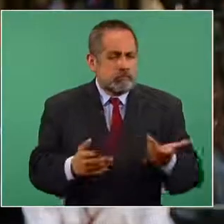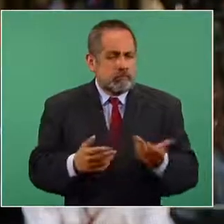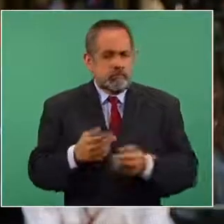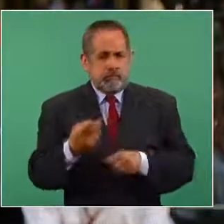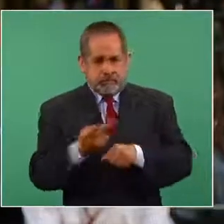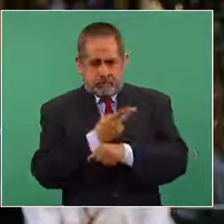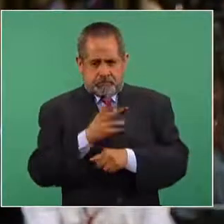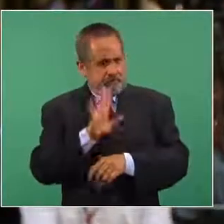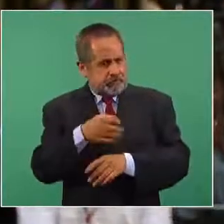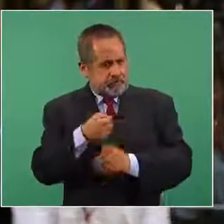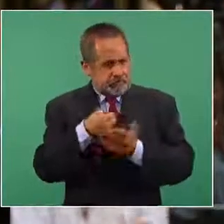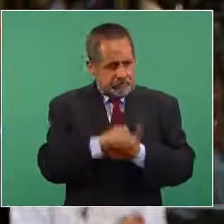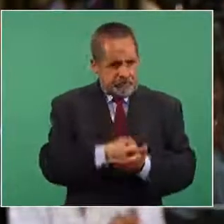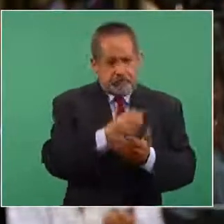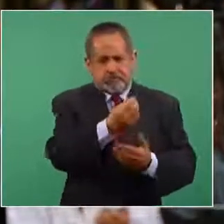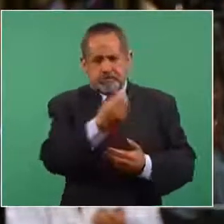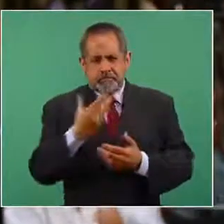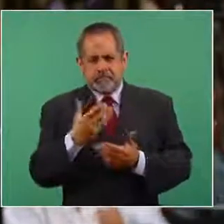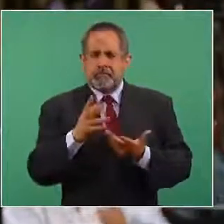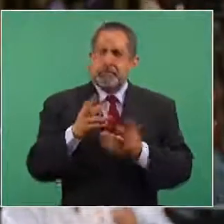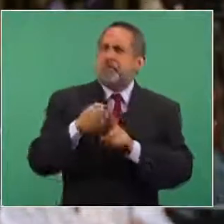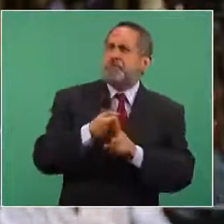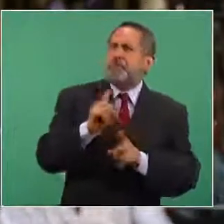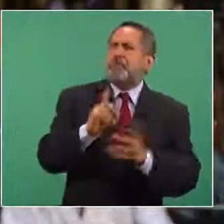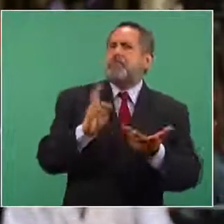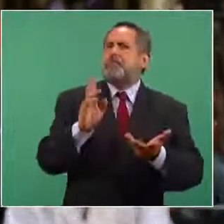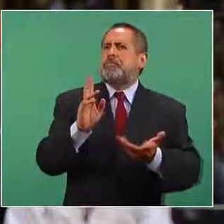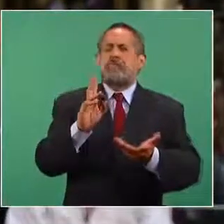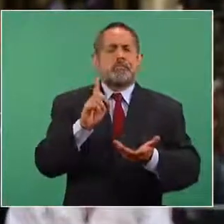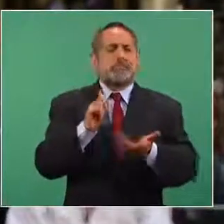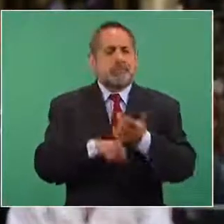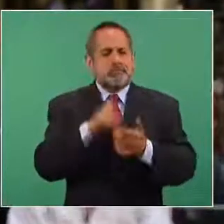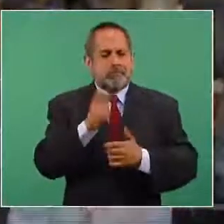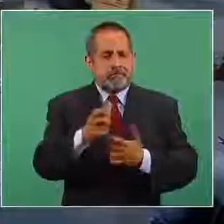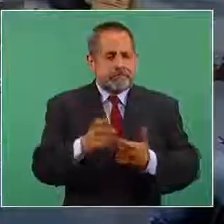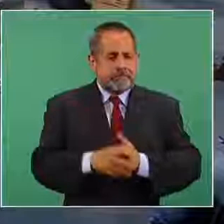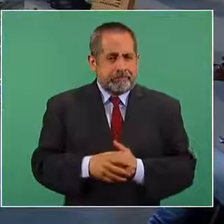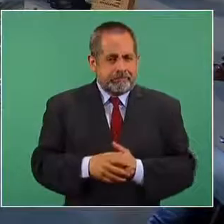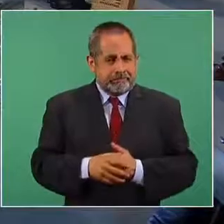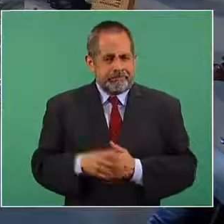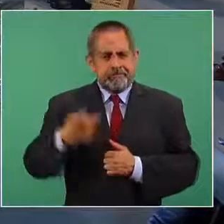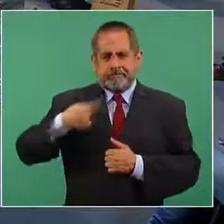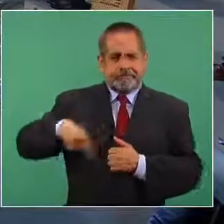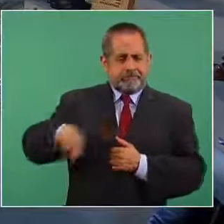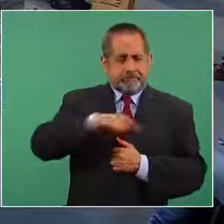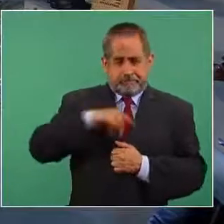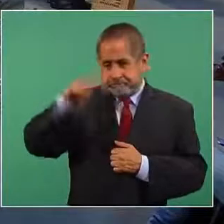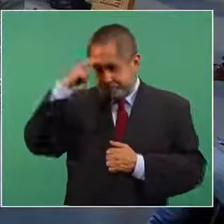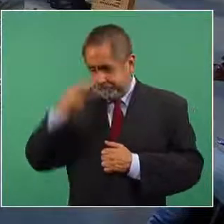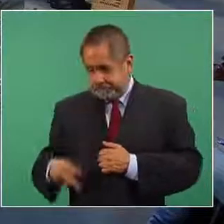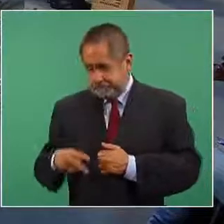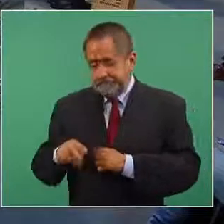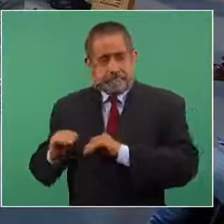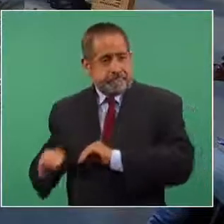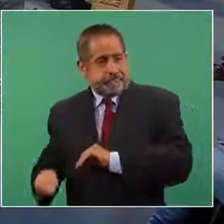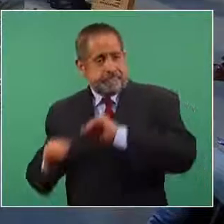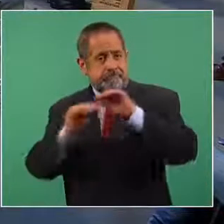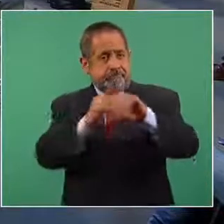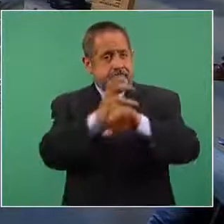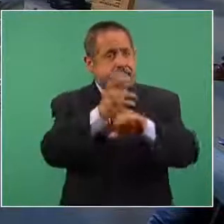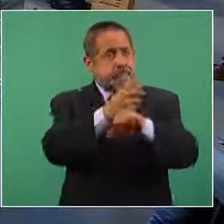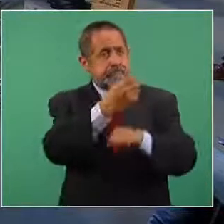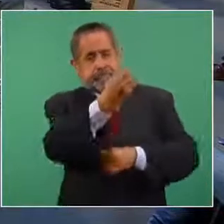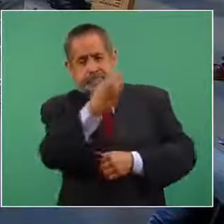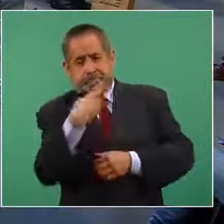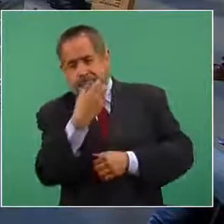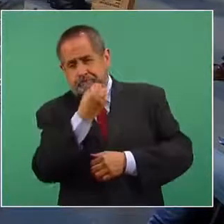haciendo la presión también, quizás no presión, pero se está tomando en cuenta a todos esos mexicanos que están aportando en estos momentos a